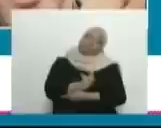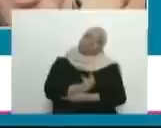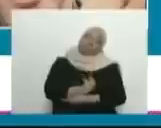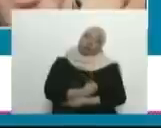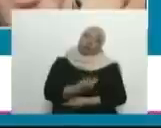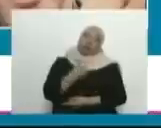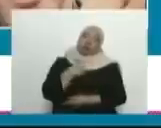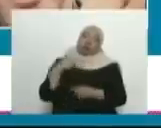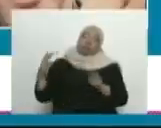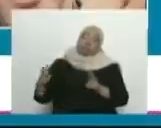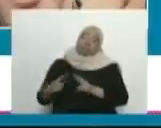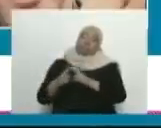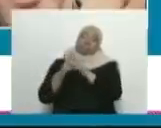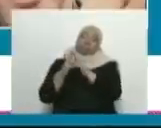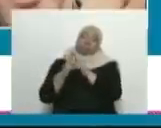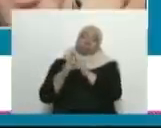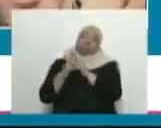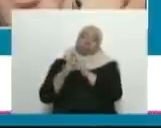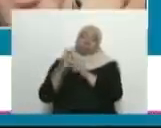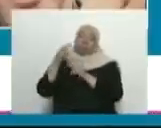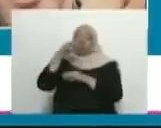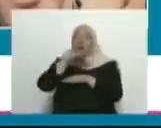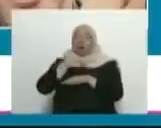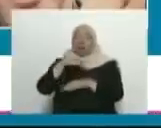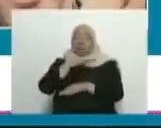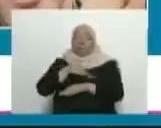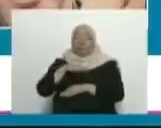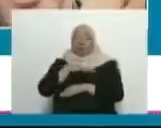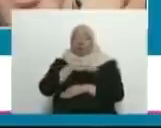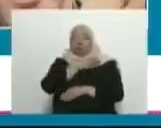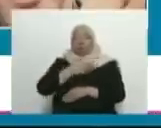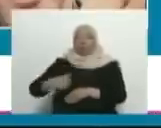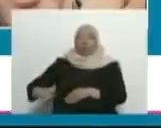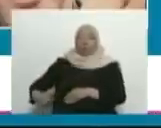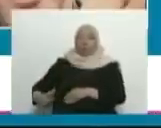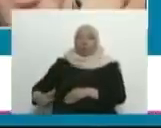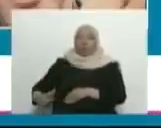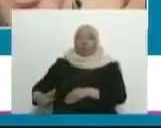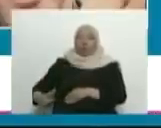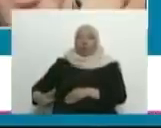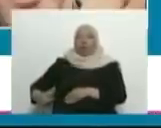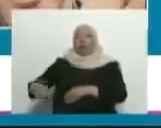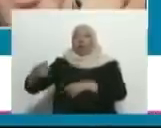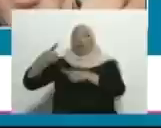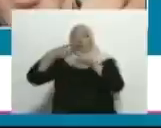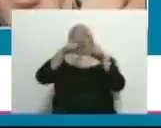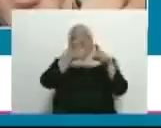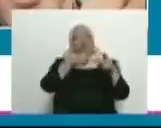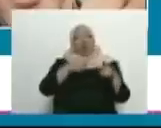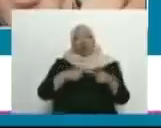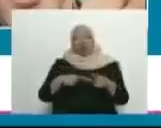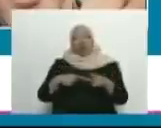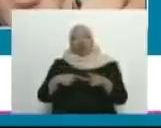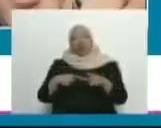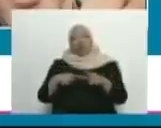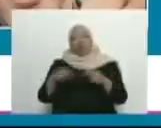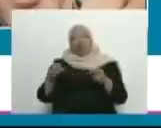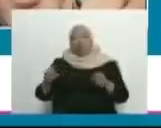conocí, cumplió misiones presidenciales en varias oportunidades. Muchacho